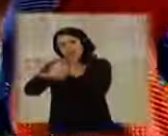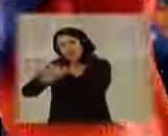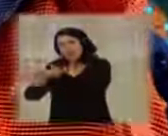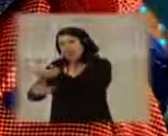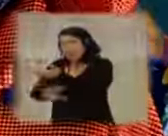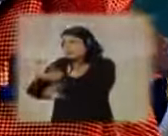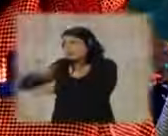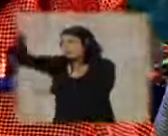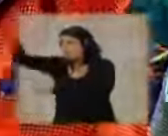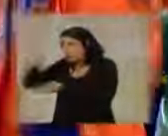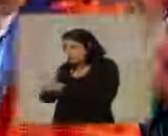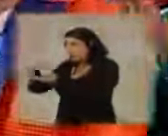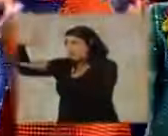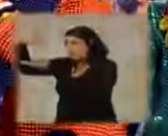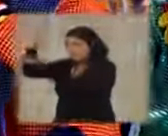importan desde allá.